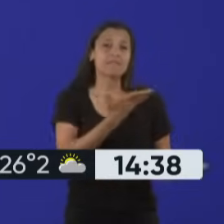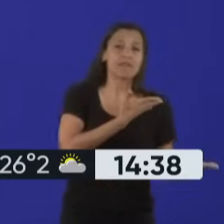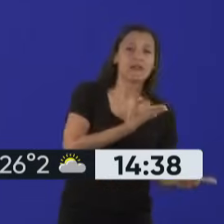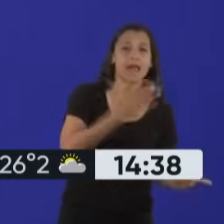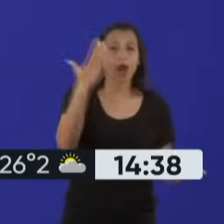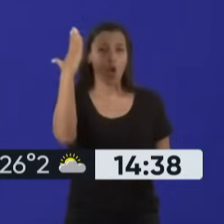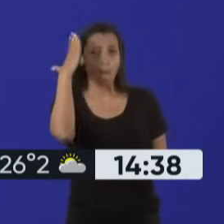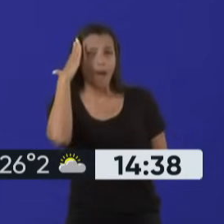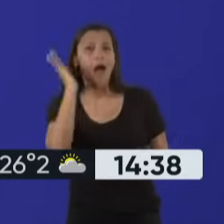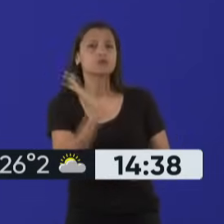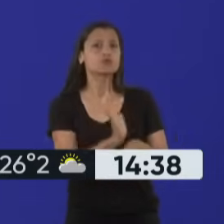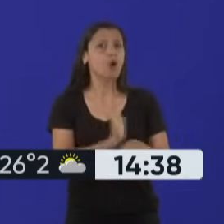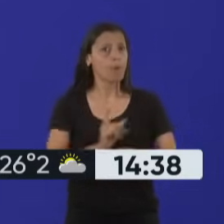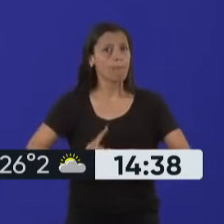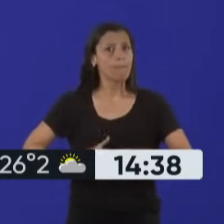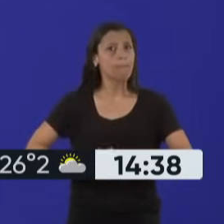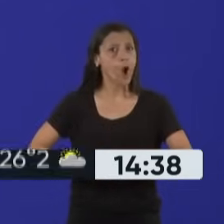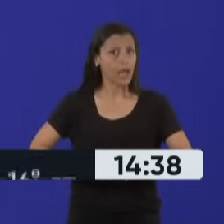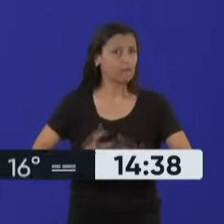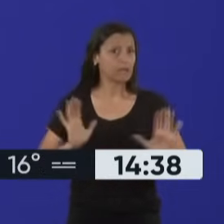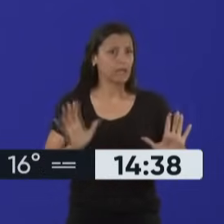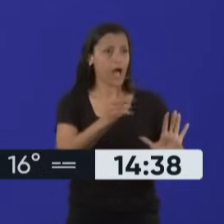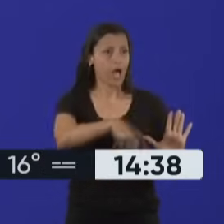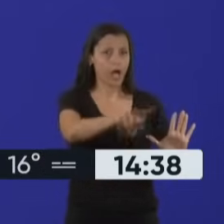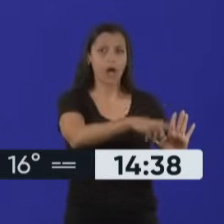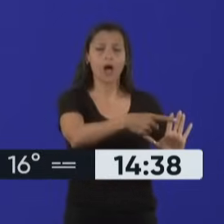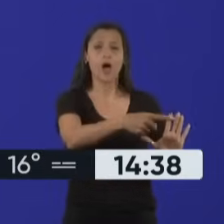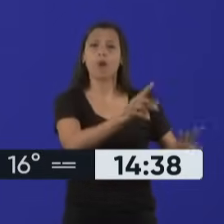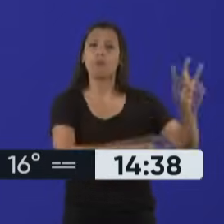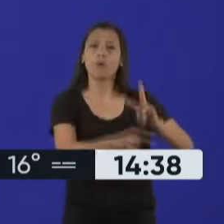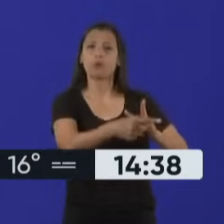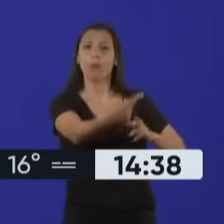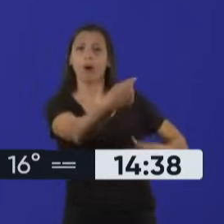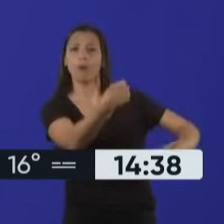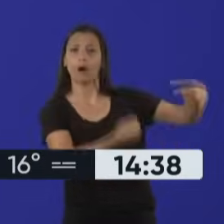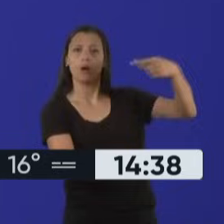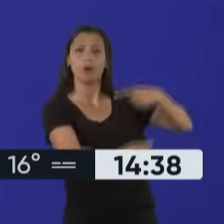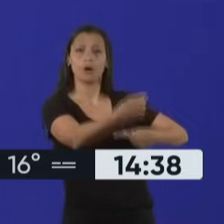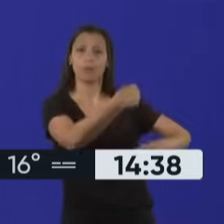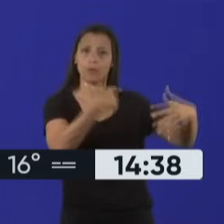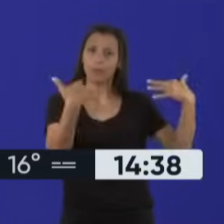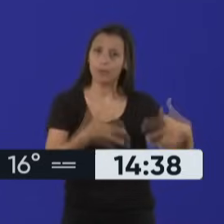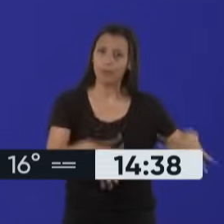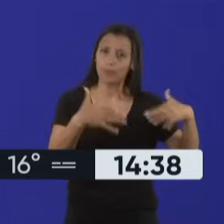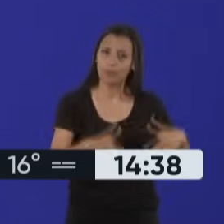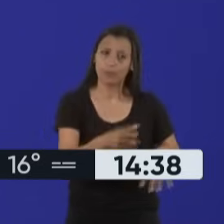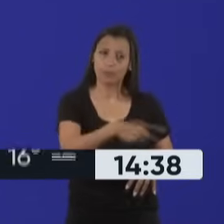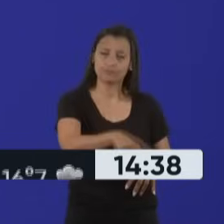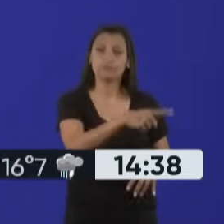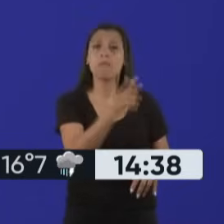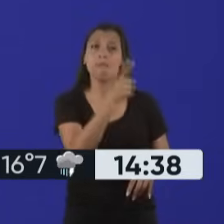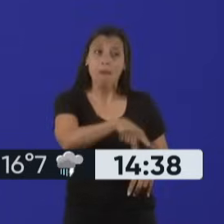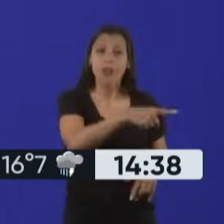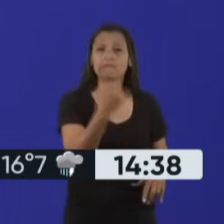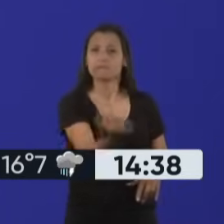marzo, la política no para de meter palos en la rueda. Digo, hay un empecinamiento por